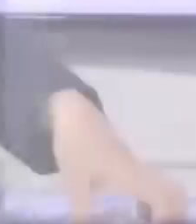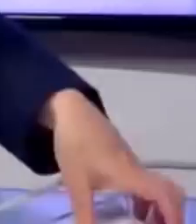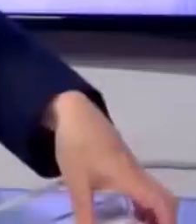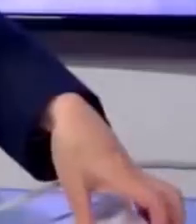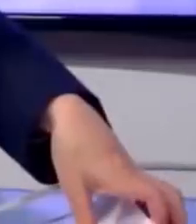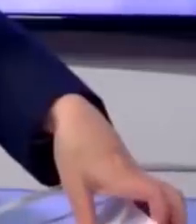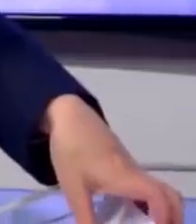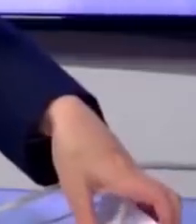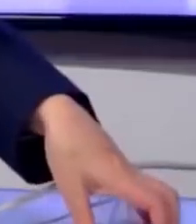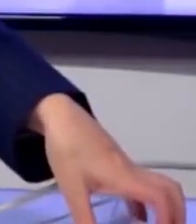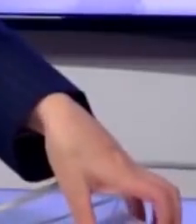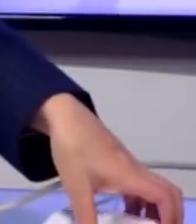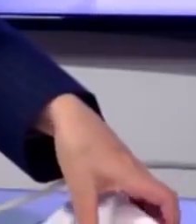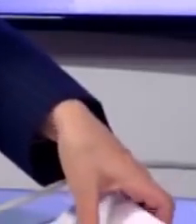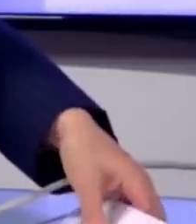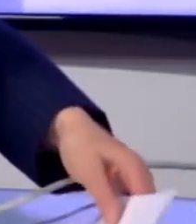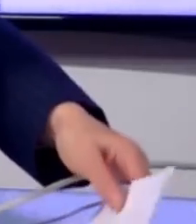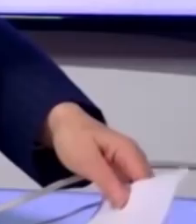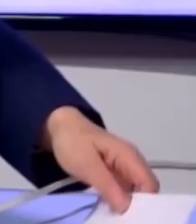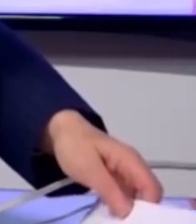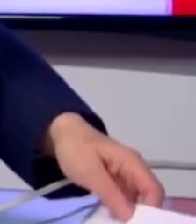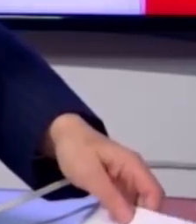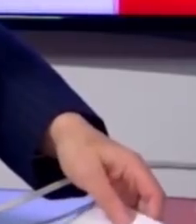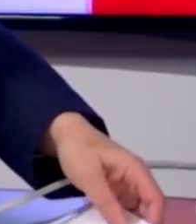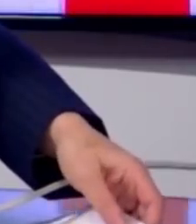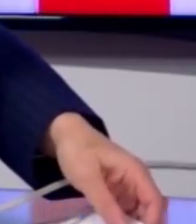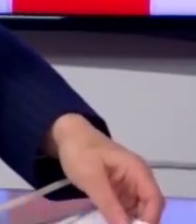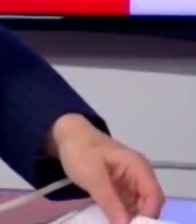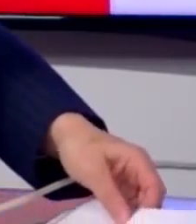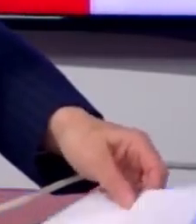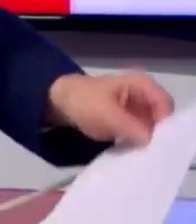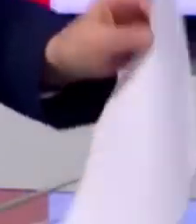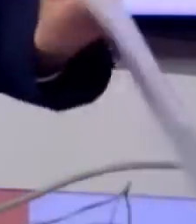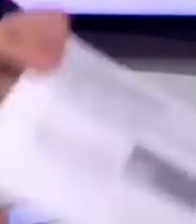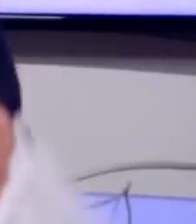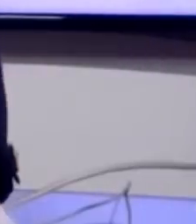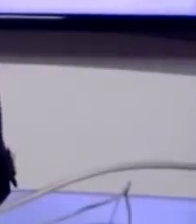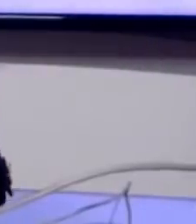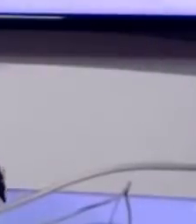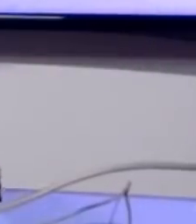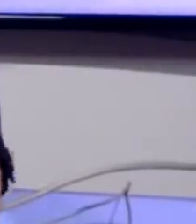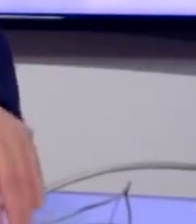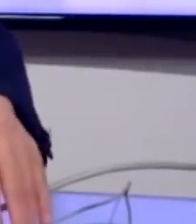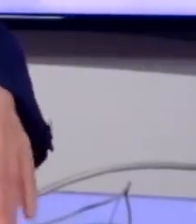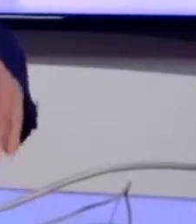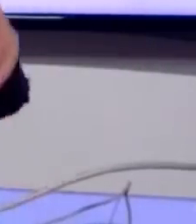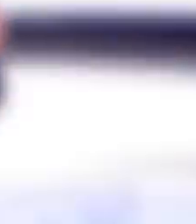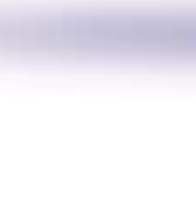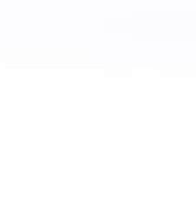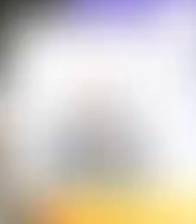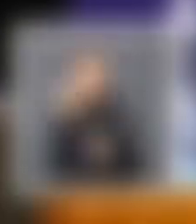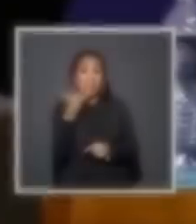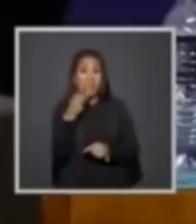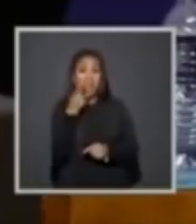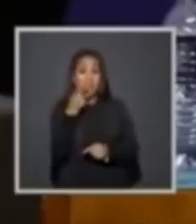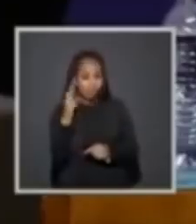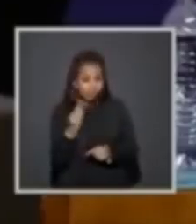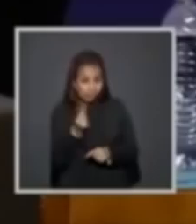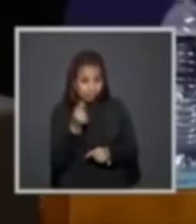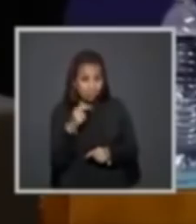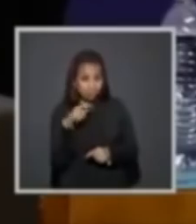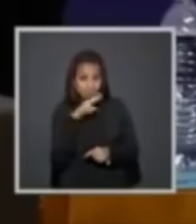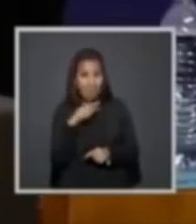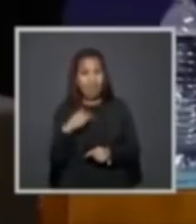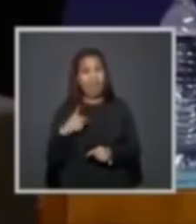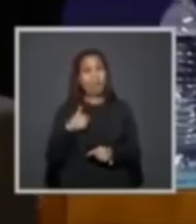Bueno, saludo con muchísimo gusto a Denise Dresser, a Lorenzo Meyer y a Sergio Aguayo, a los tres, gracias por estar aquí. Durante la